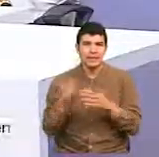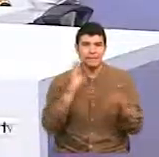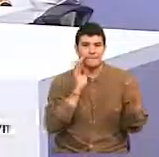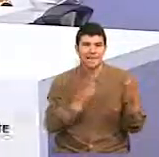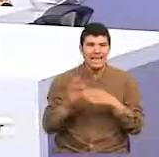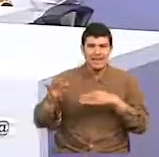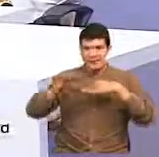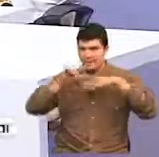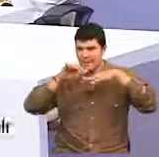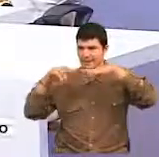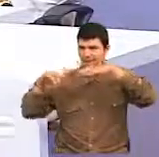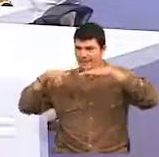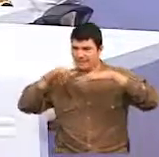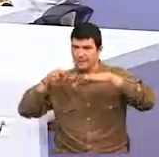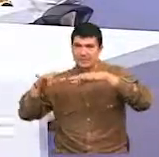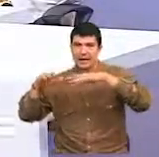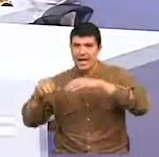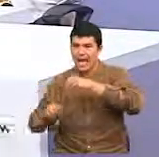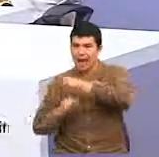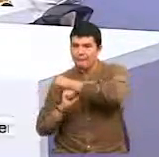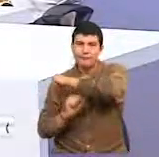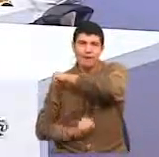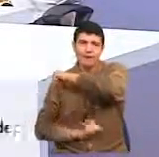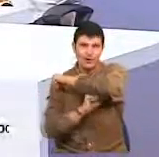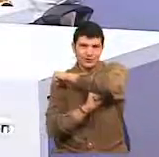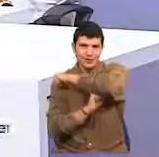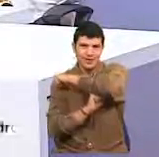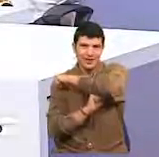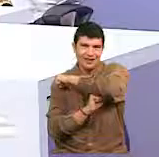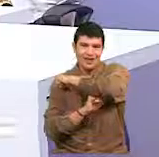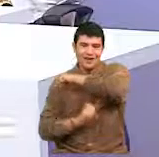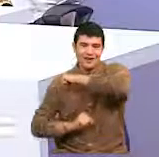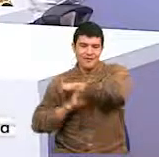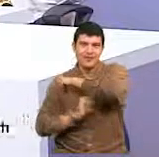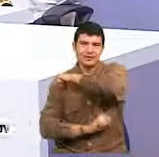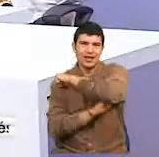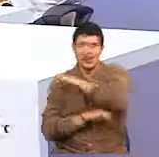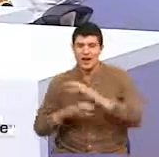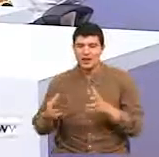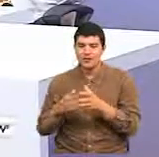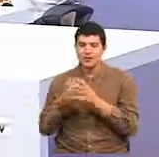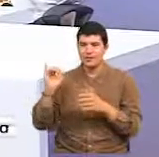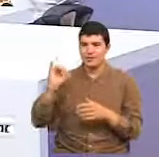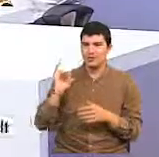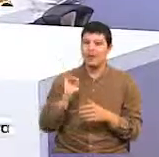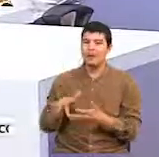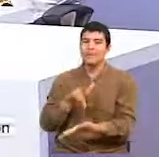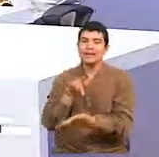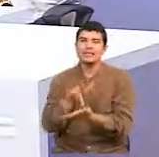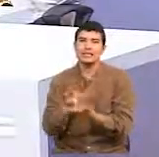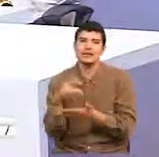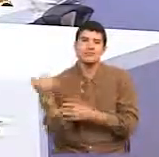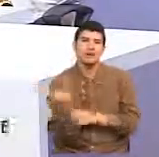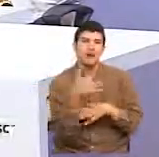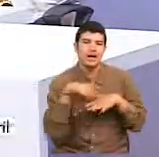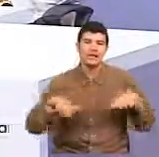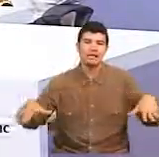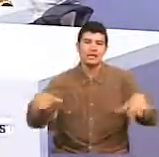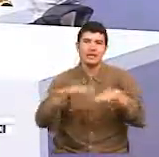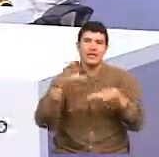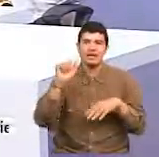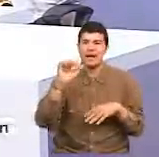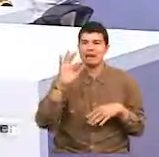simple y llanamente reforzar el pie de fuerza que tiene el Ejército Nacional en el sector del